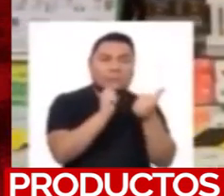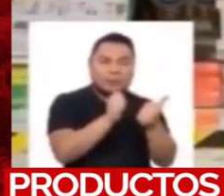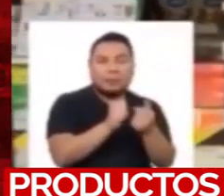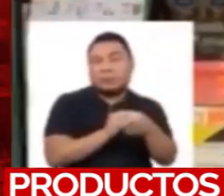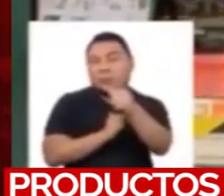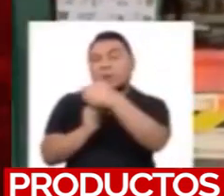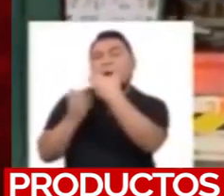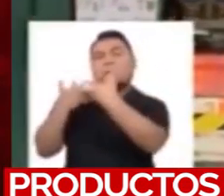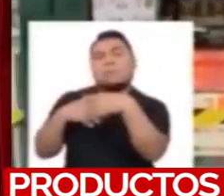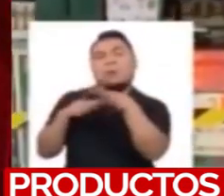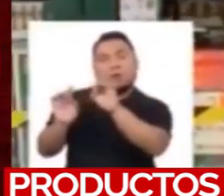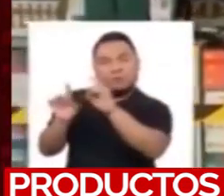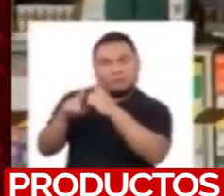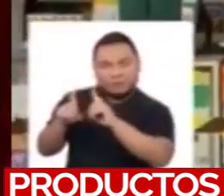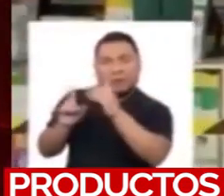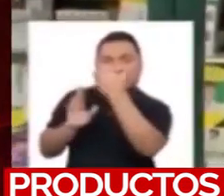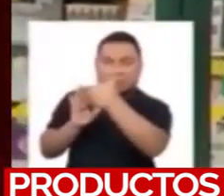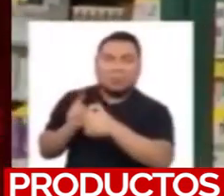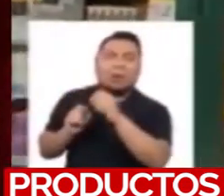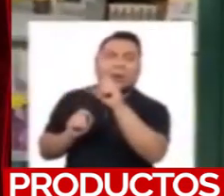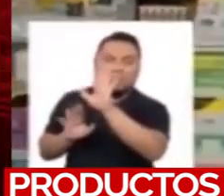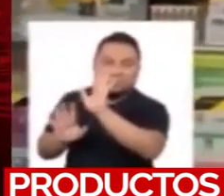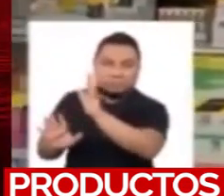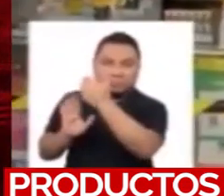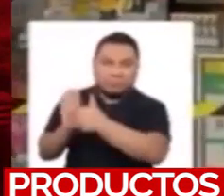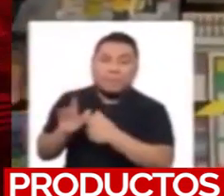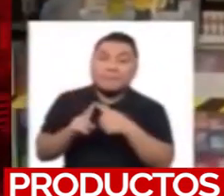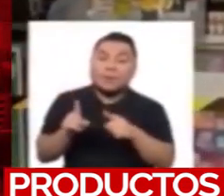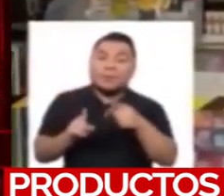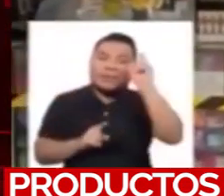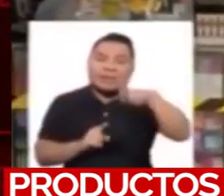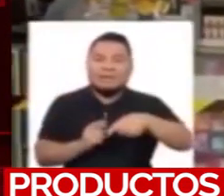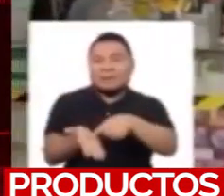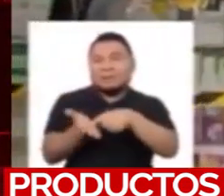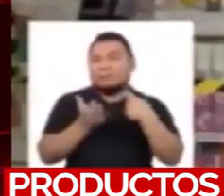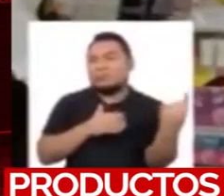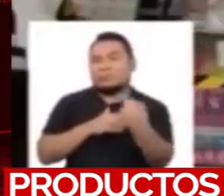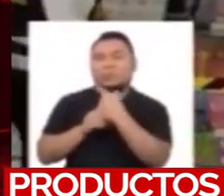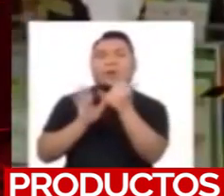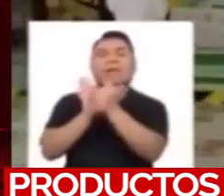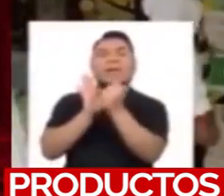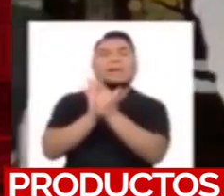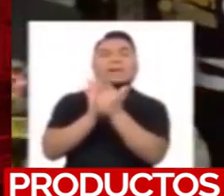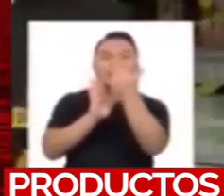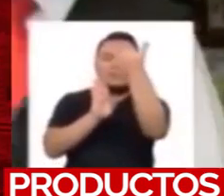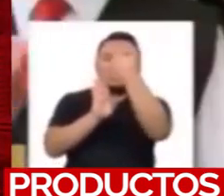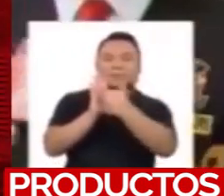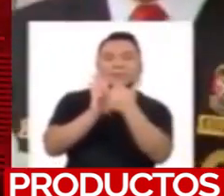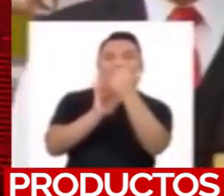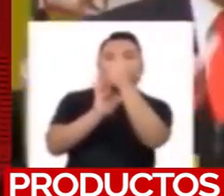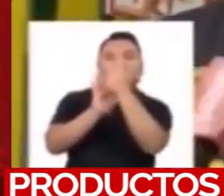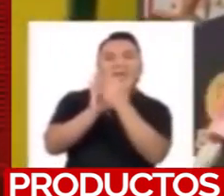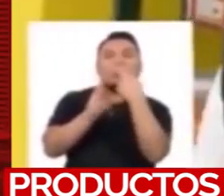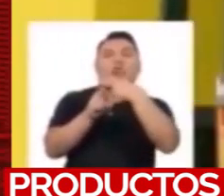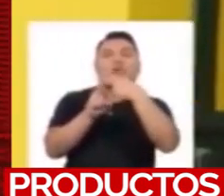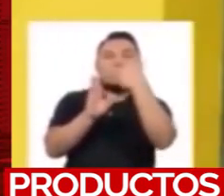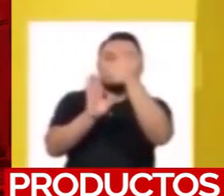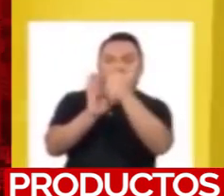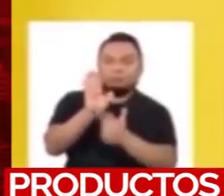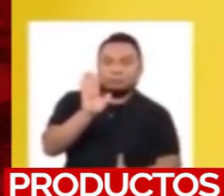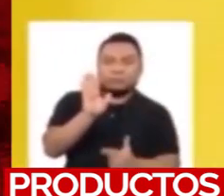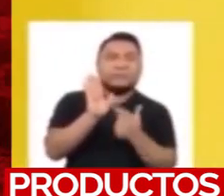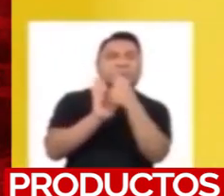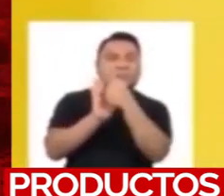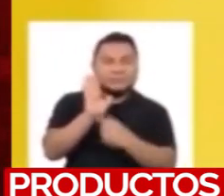vamos a verificar si efectivamente se viene cumpliendo. La mayoría de los establecimientos comerciales que se dedican a expender los productos